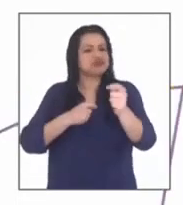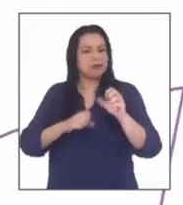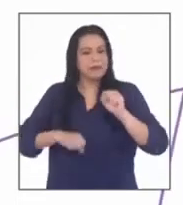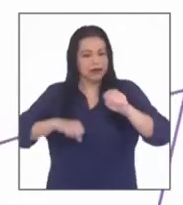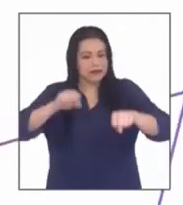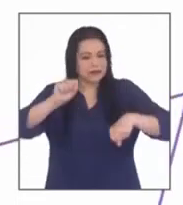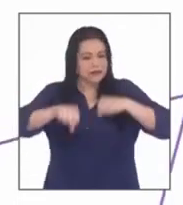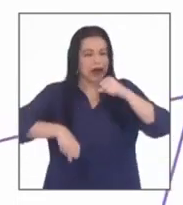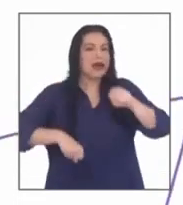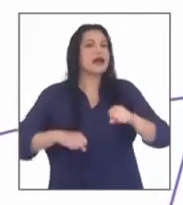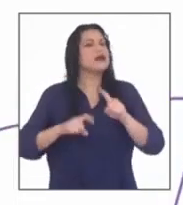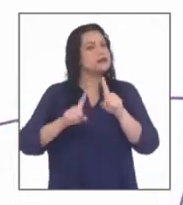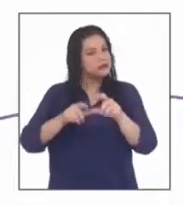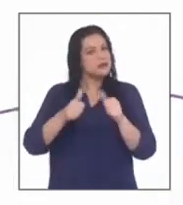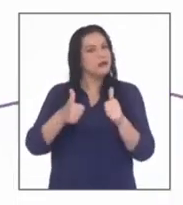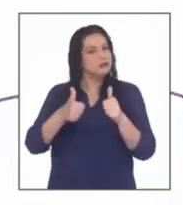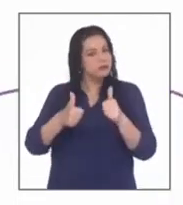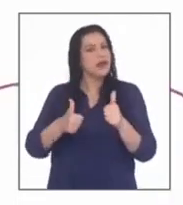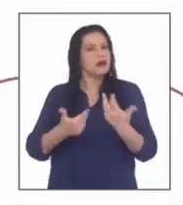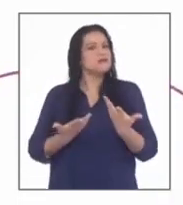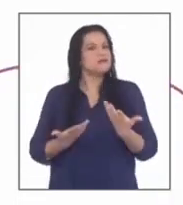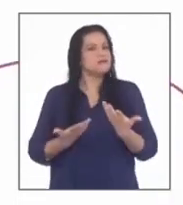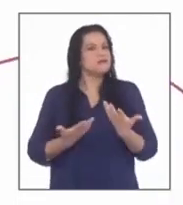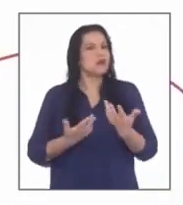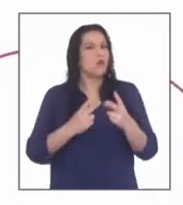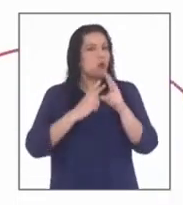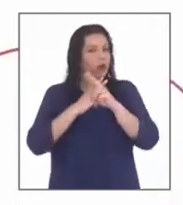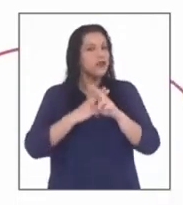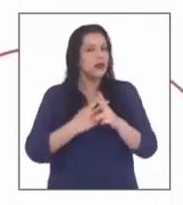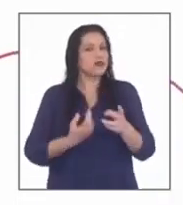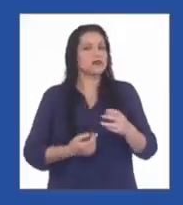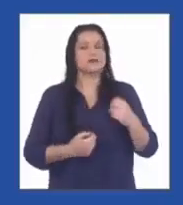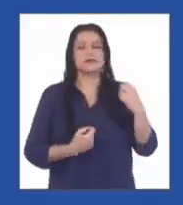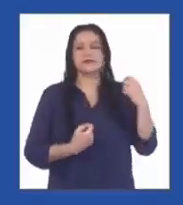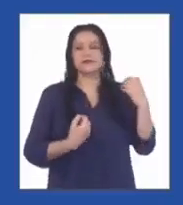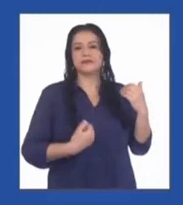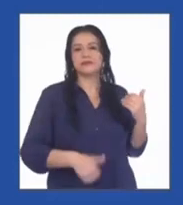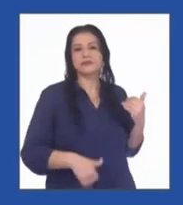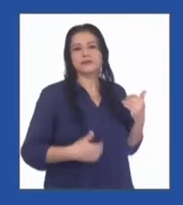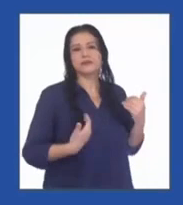si va a una velocidad prudente.